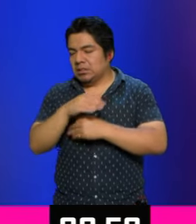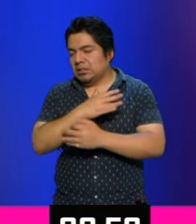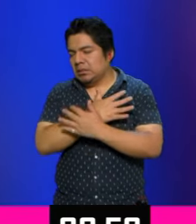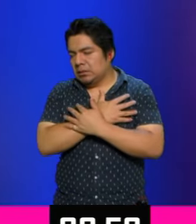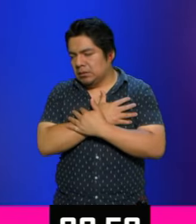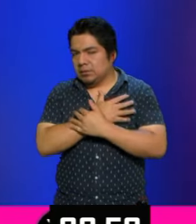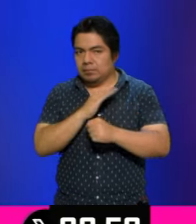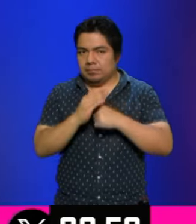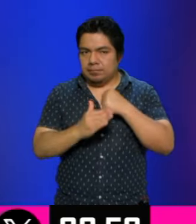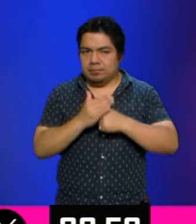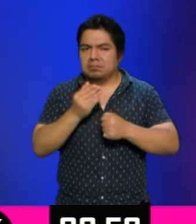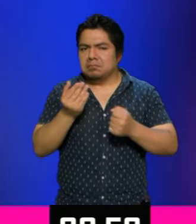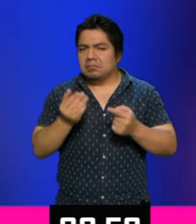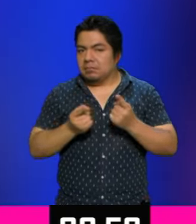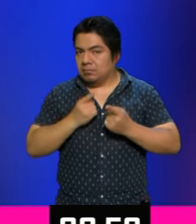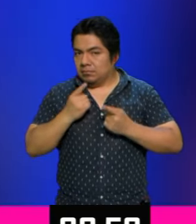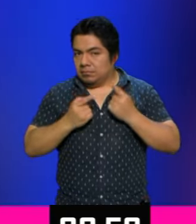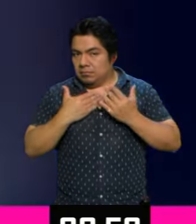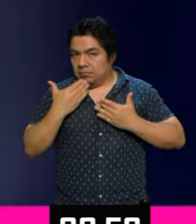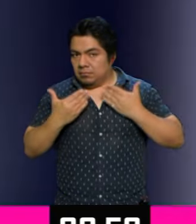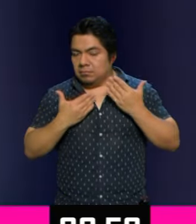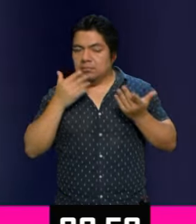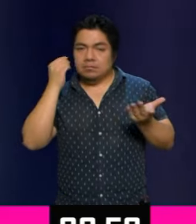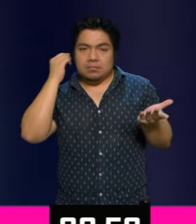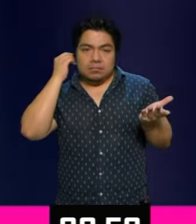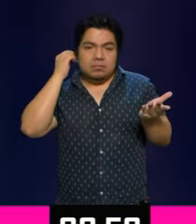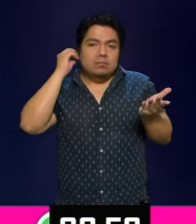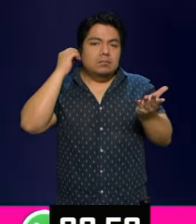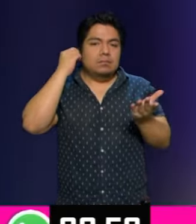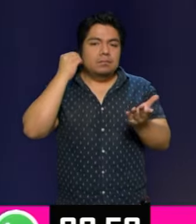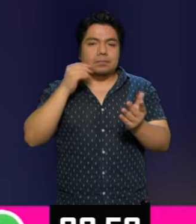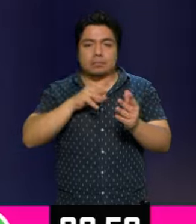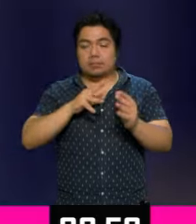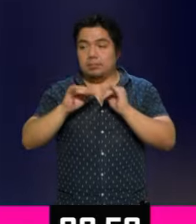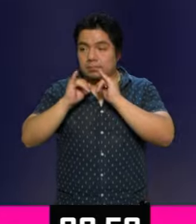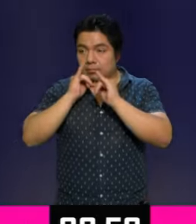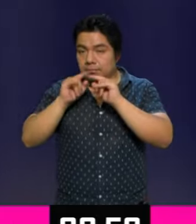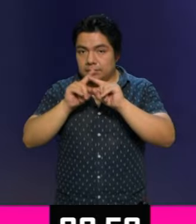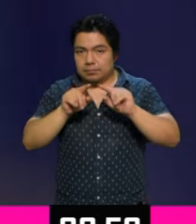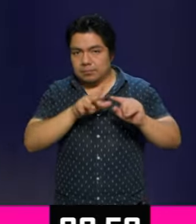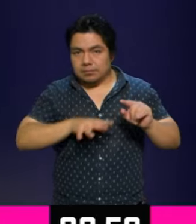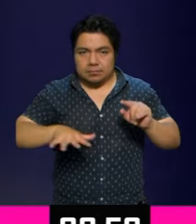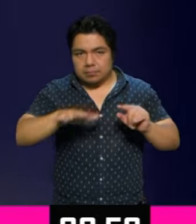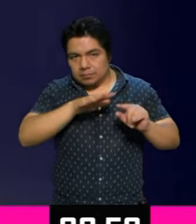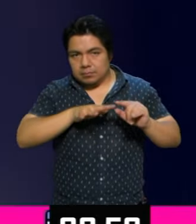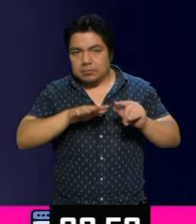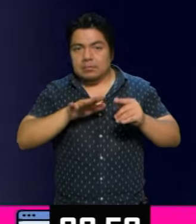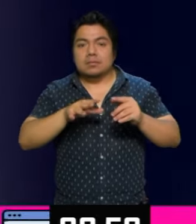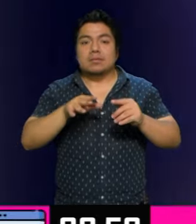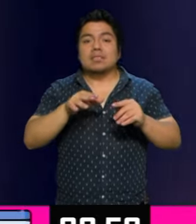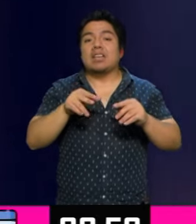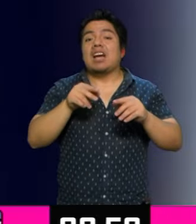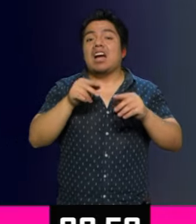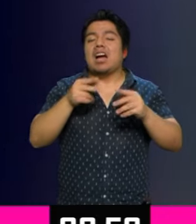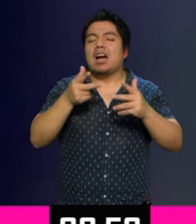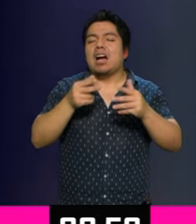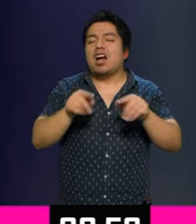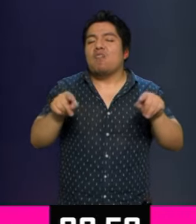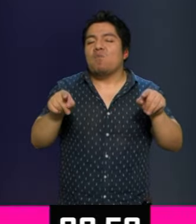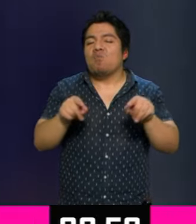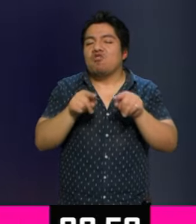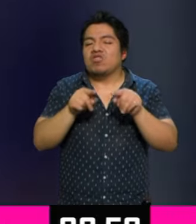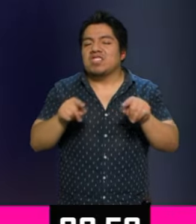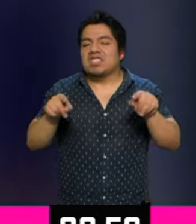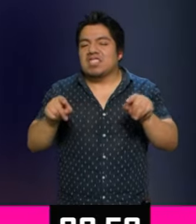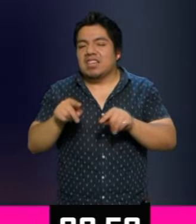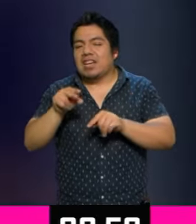tan divertido este musical? Porque, digamos que interpretan todas las rolas de los 80, súper chida. O sea, todo el tiene público que ver.